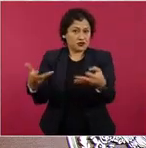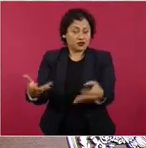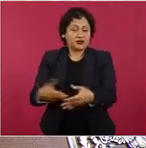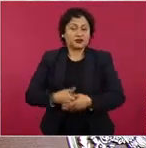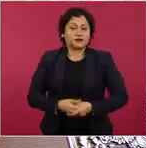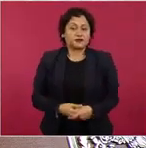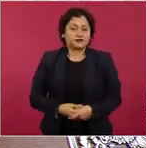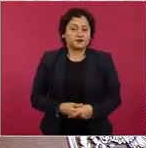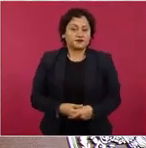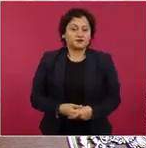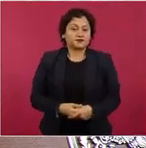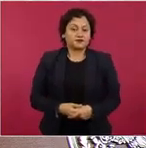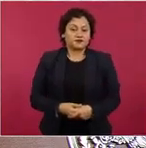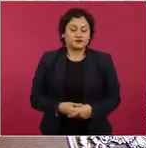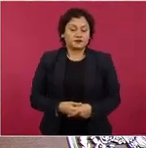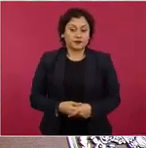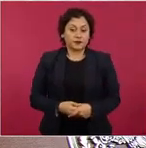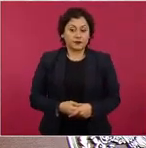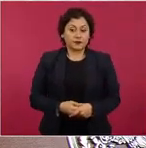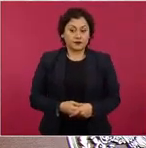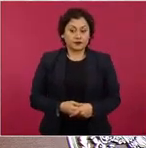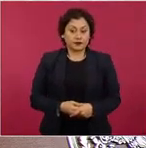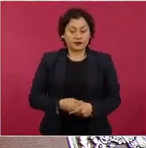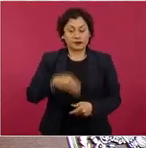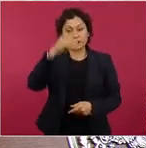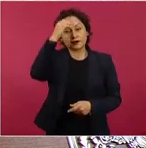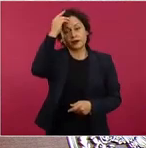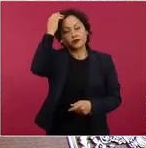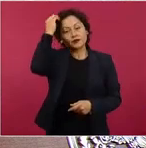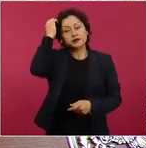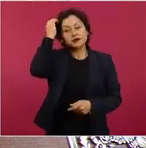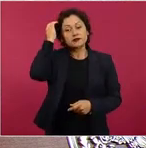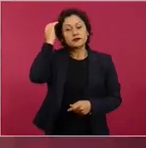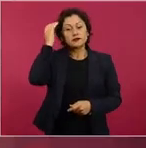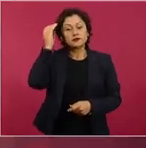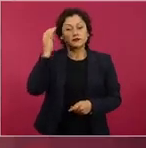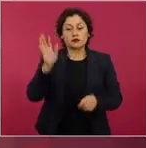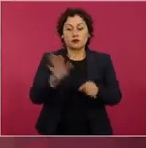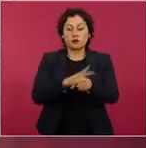y así me lo hicieron saber algunos